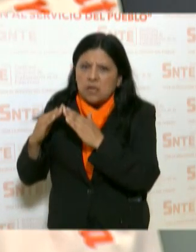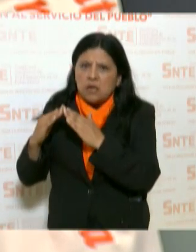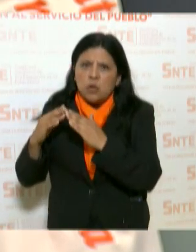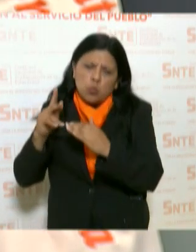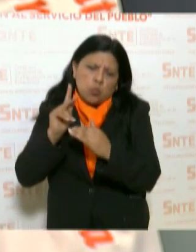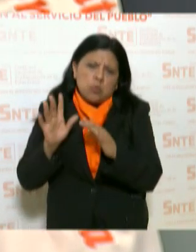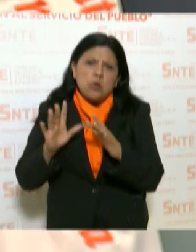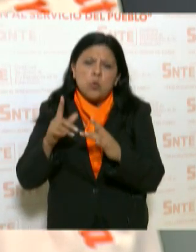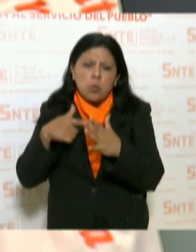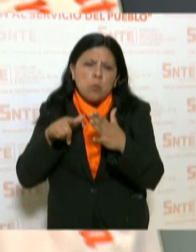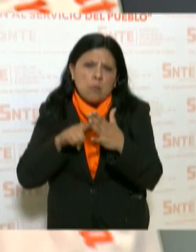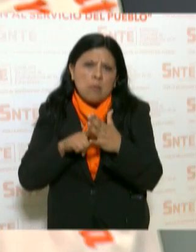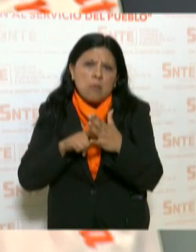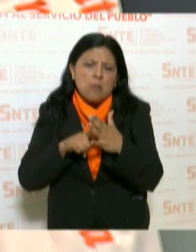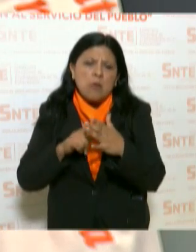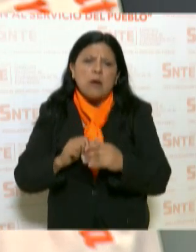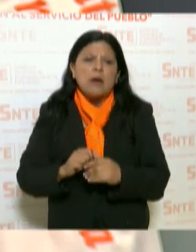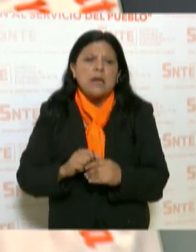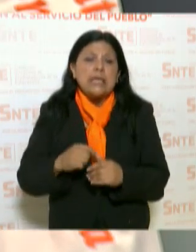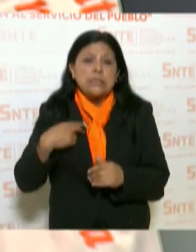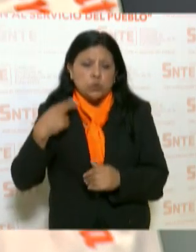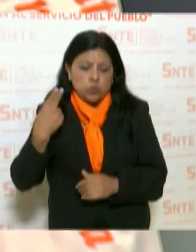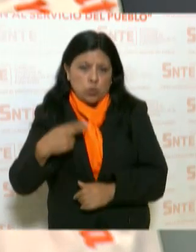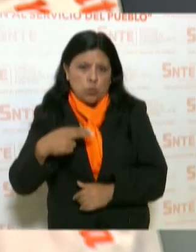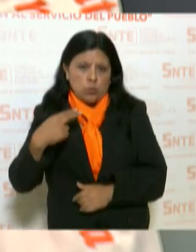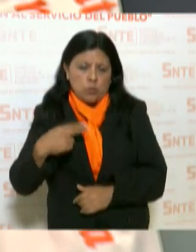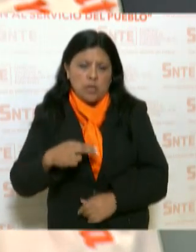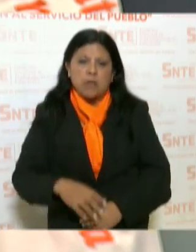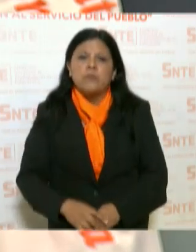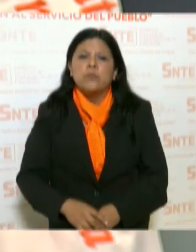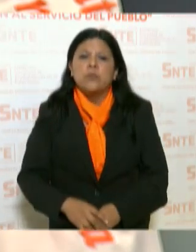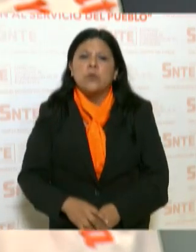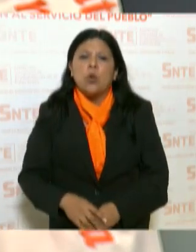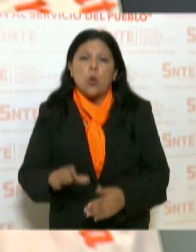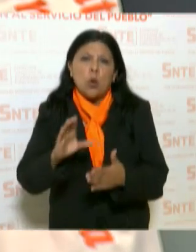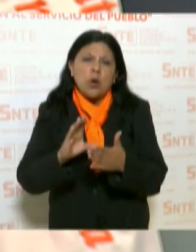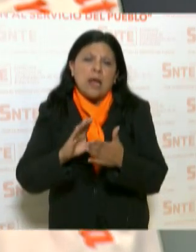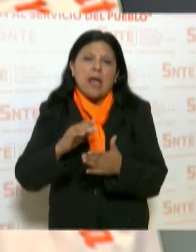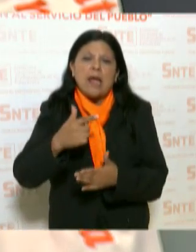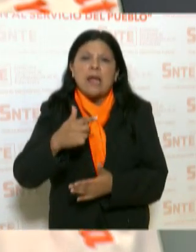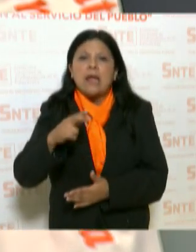que se llama la Colonia Guerrero,